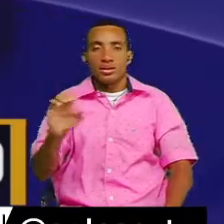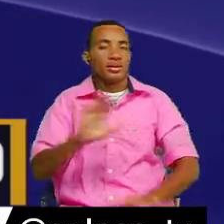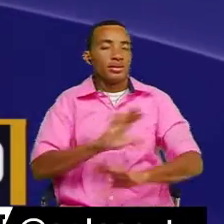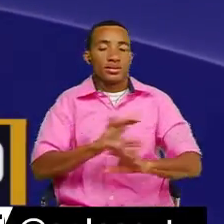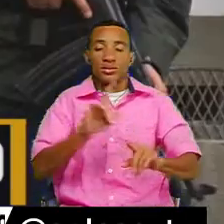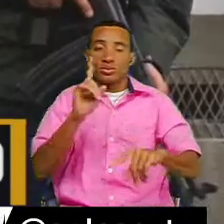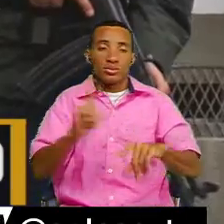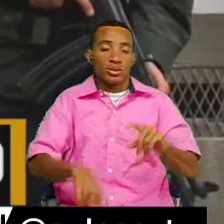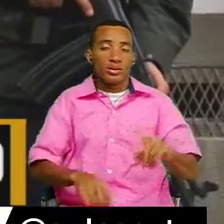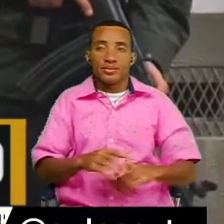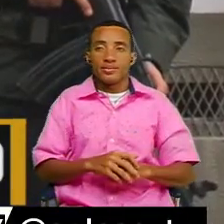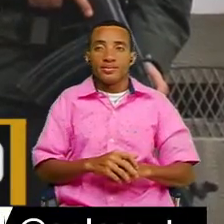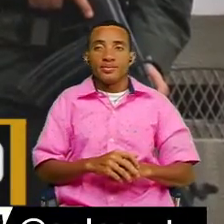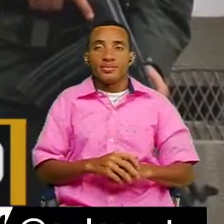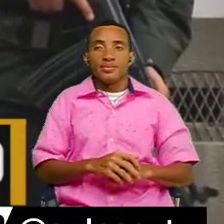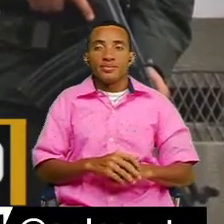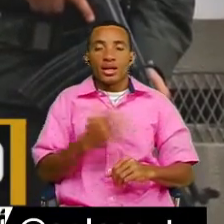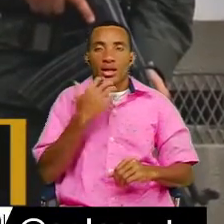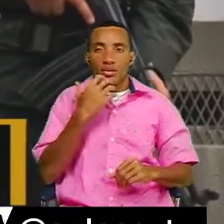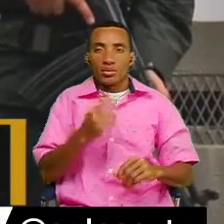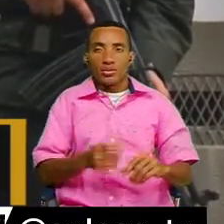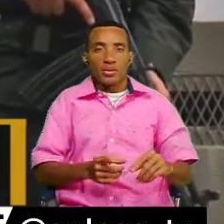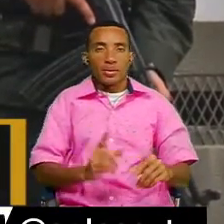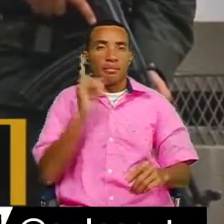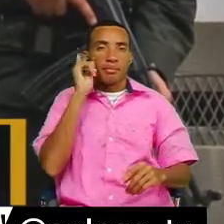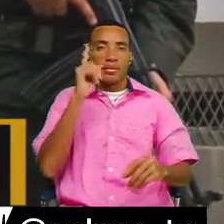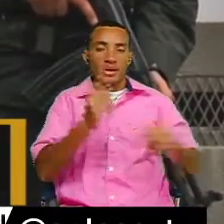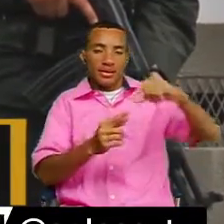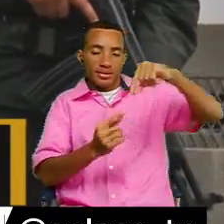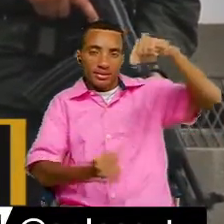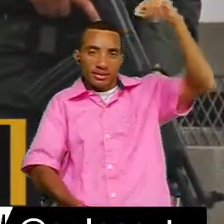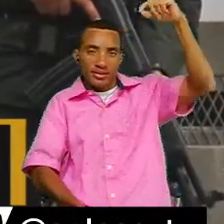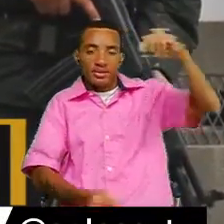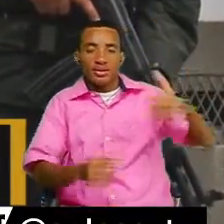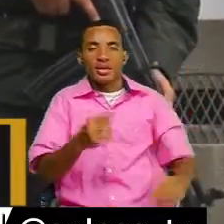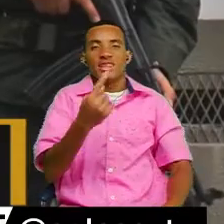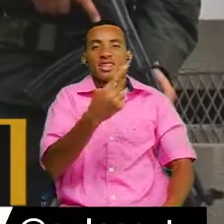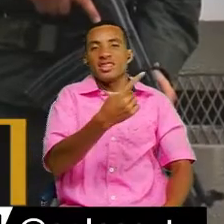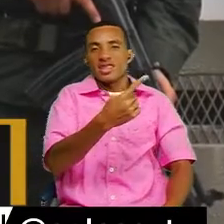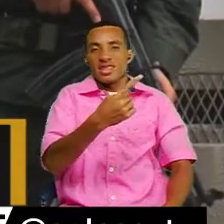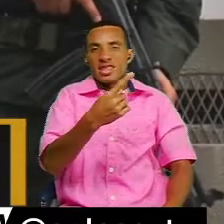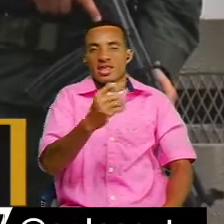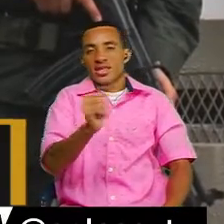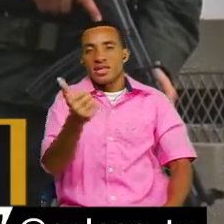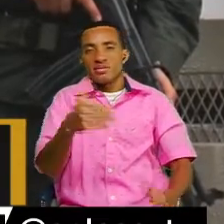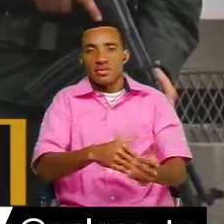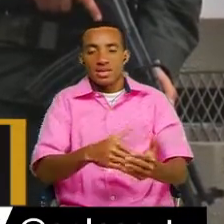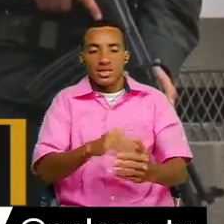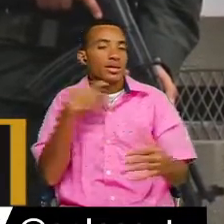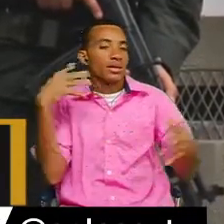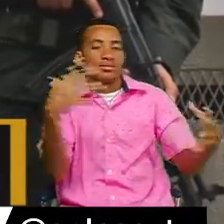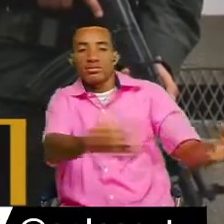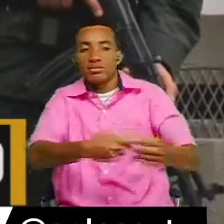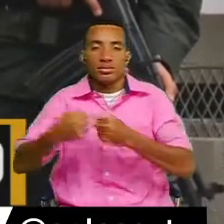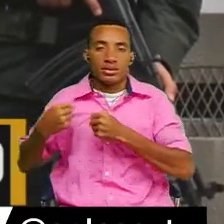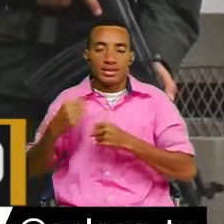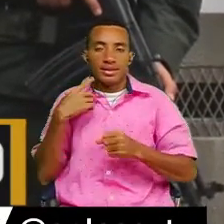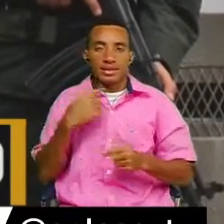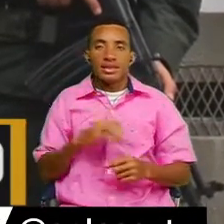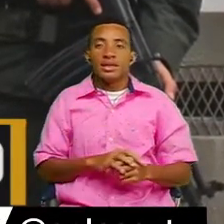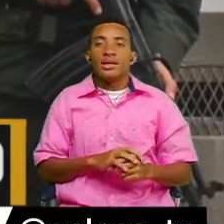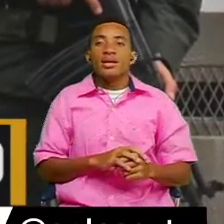talla mínima. Esto se mide por varas, yo creo que se han incautado cerca de unas 10.000 varas en lo transcurrido del año, han sido muchos operativos que se han hecho,